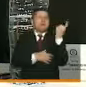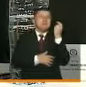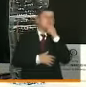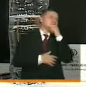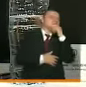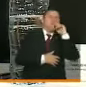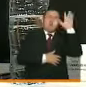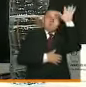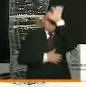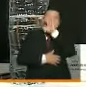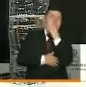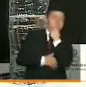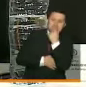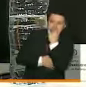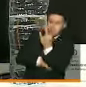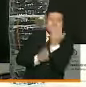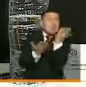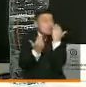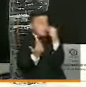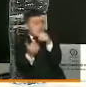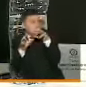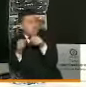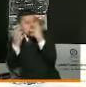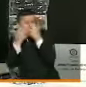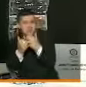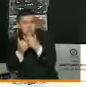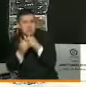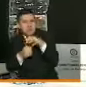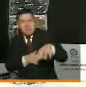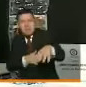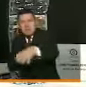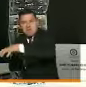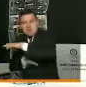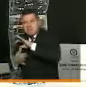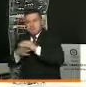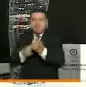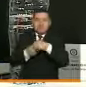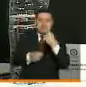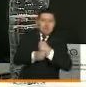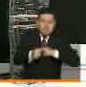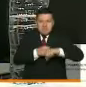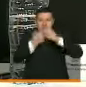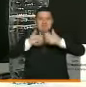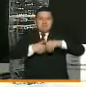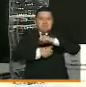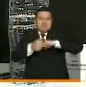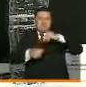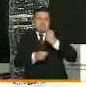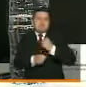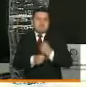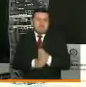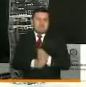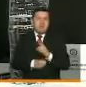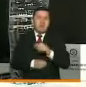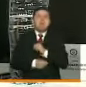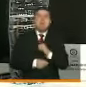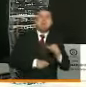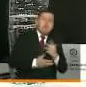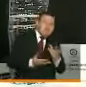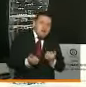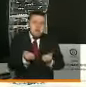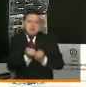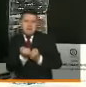extranjera y al mismo tiempo la relocalización de personas que trabajan como independientes